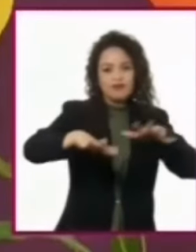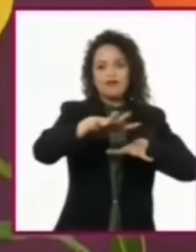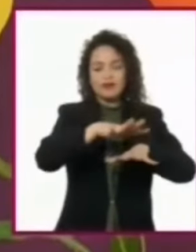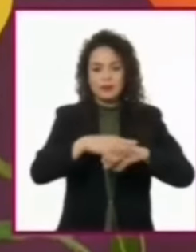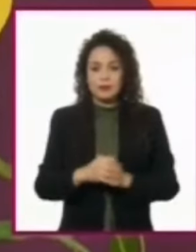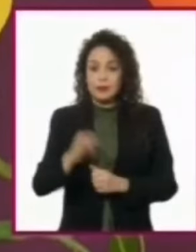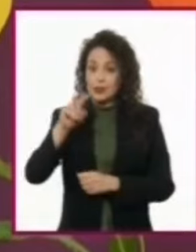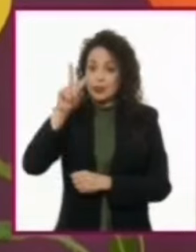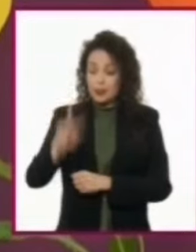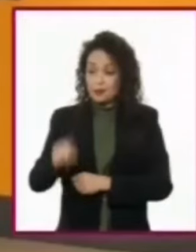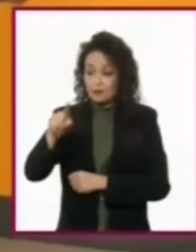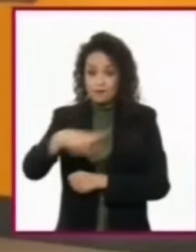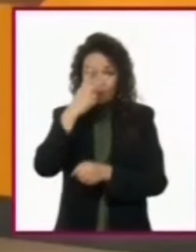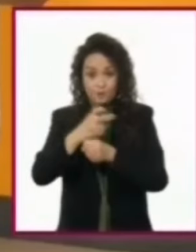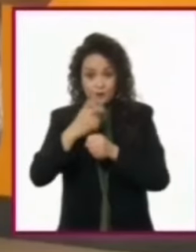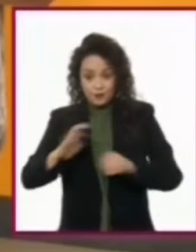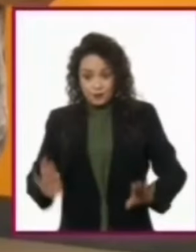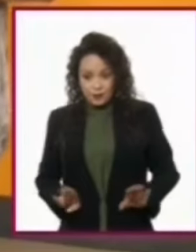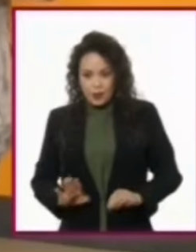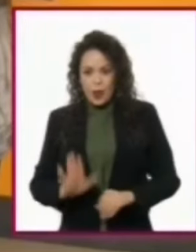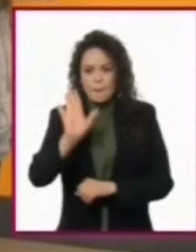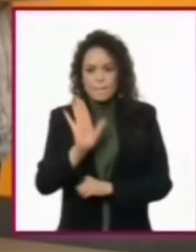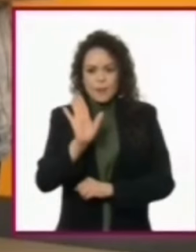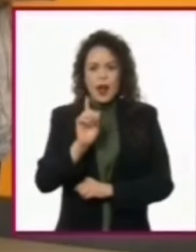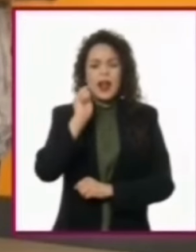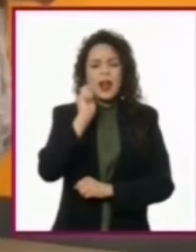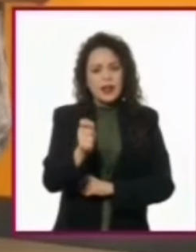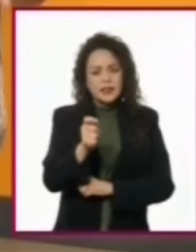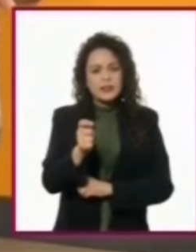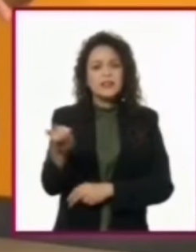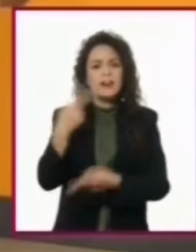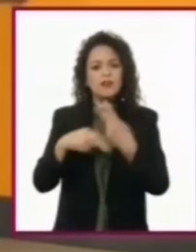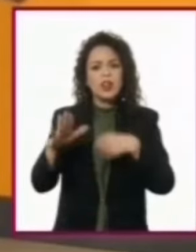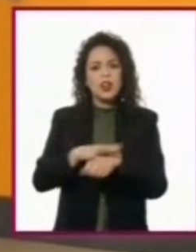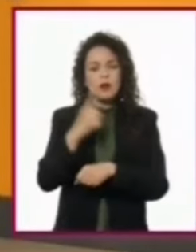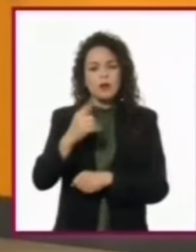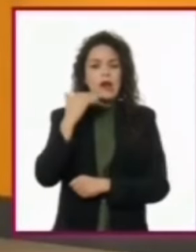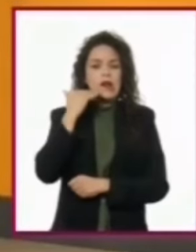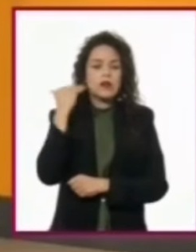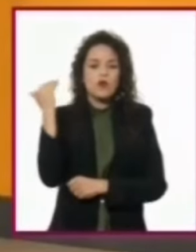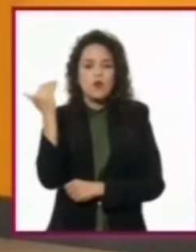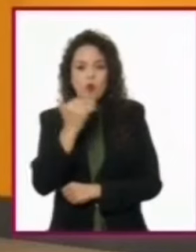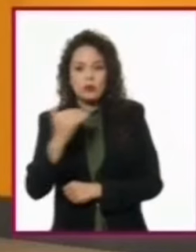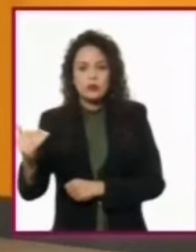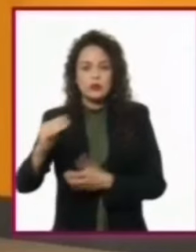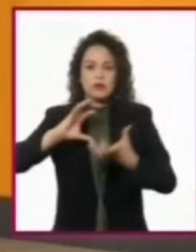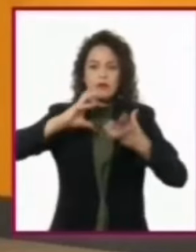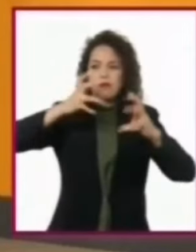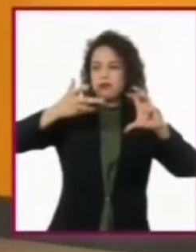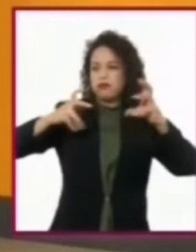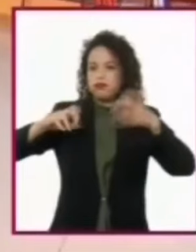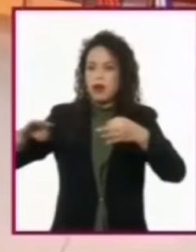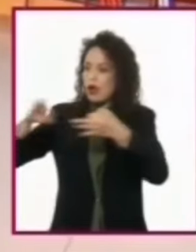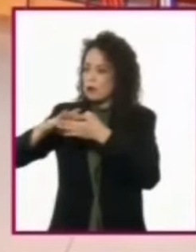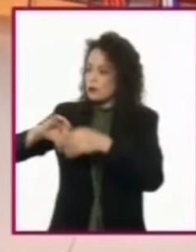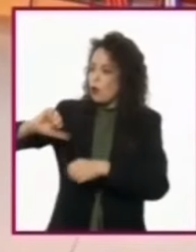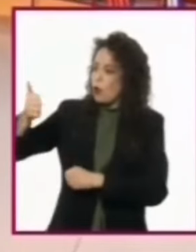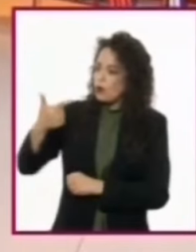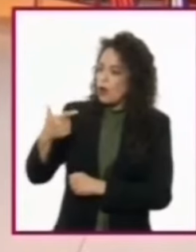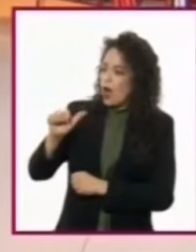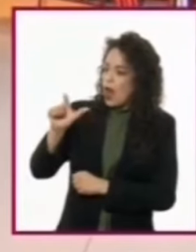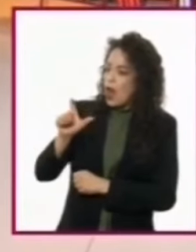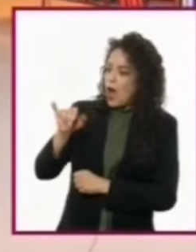galaxias irregulares, pareciera que sus características son atribuidas a las deformaciones que provoca una galaxia cercana, como